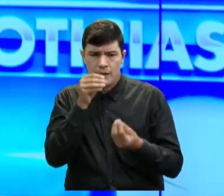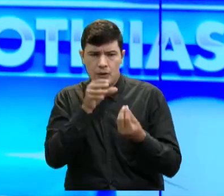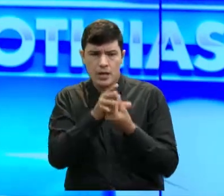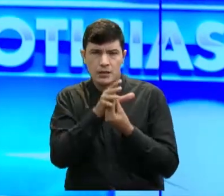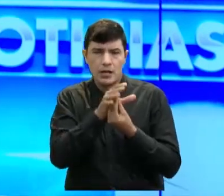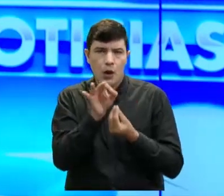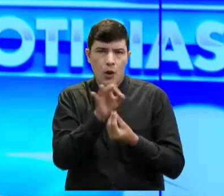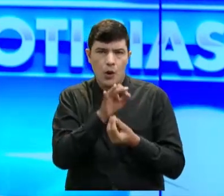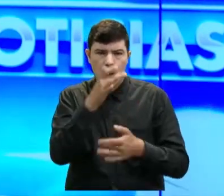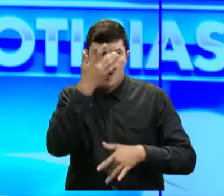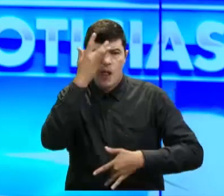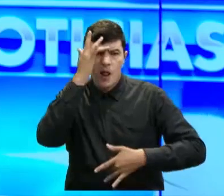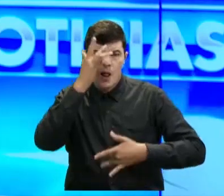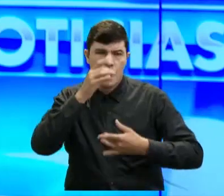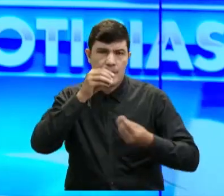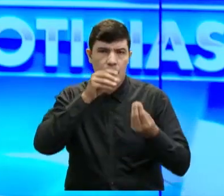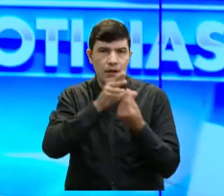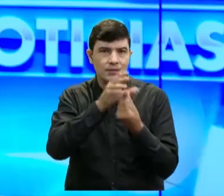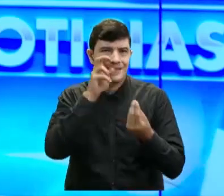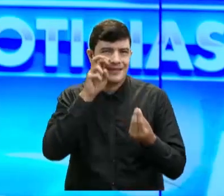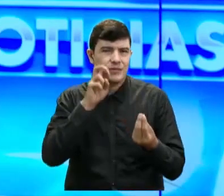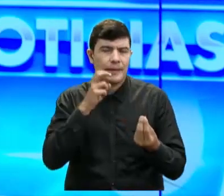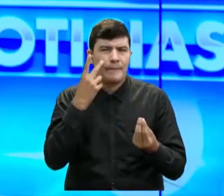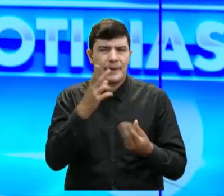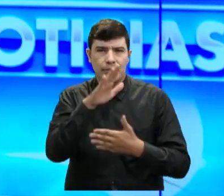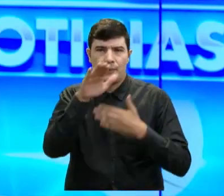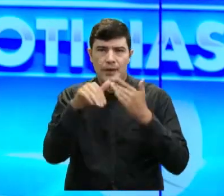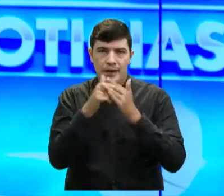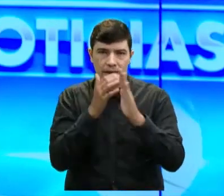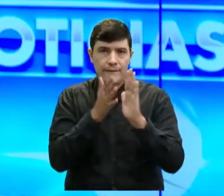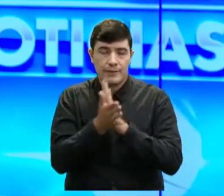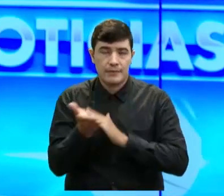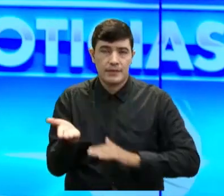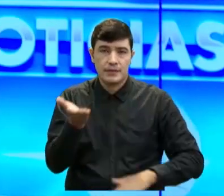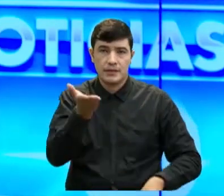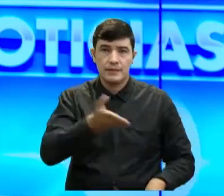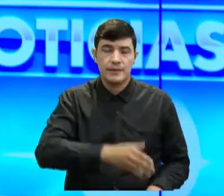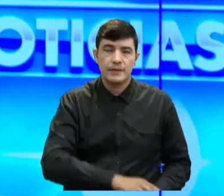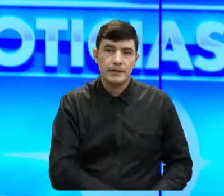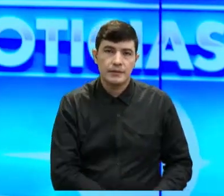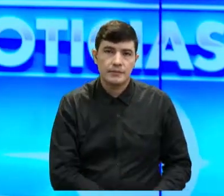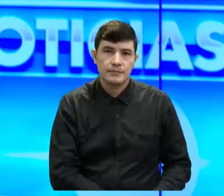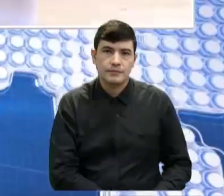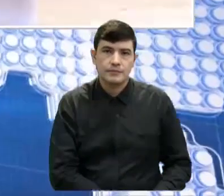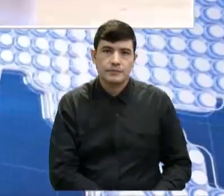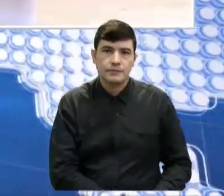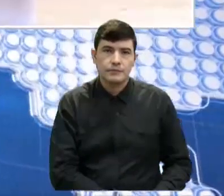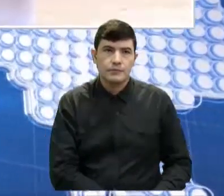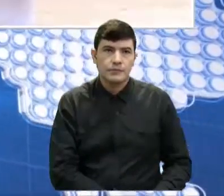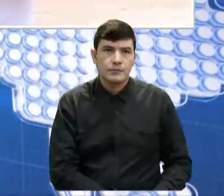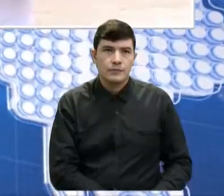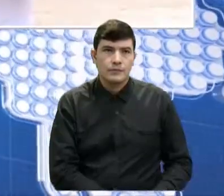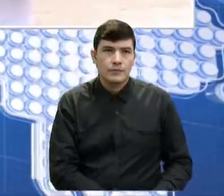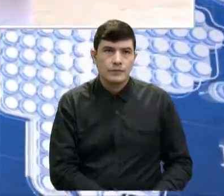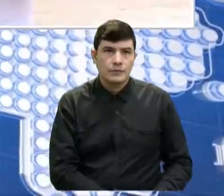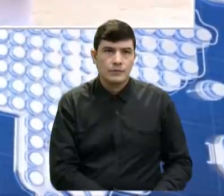autoridades? Pues esto se lo preguntamos a esta hora a nuestra compañera Ángela Jaimes en el puerto petrolero. Ángela, buenas tardes.